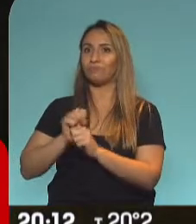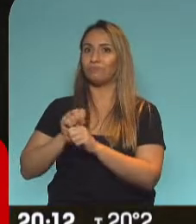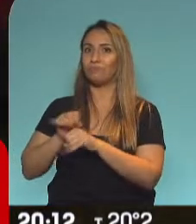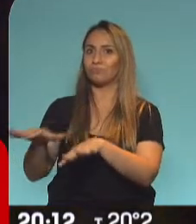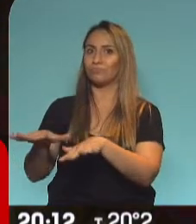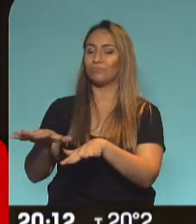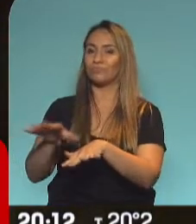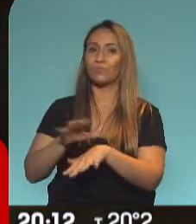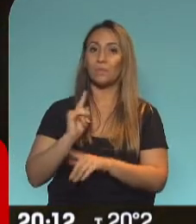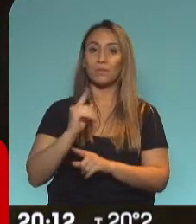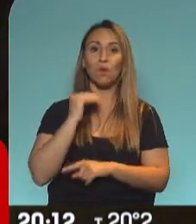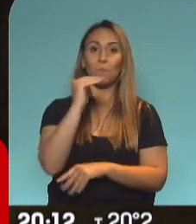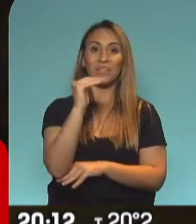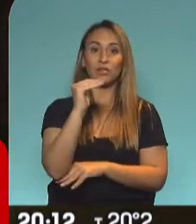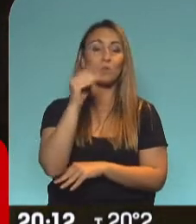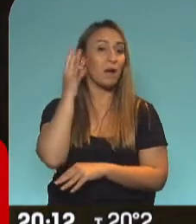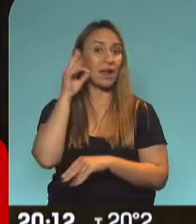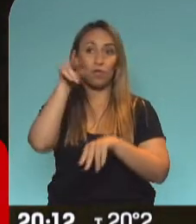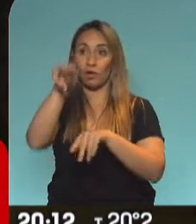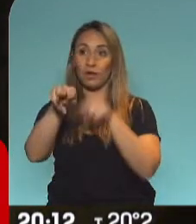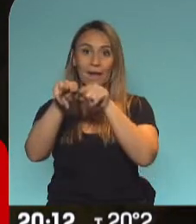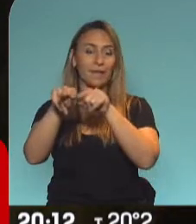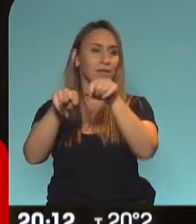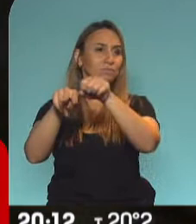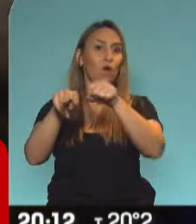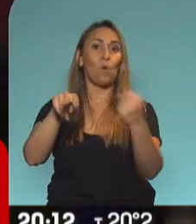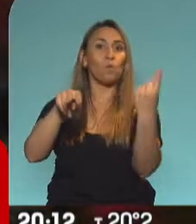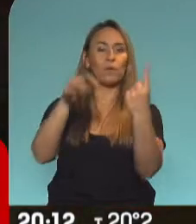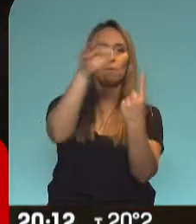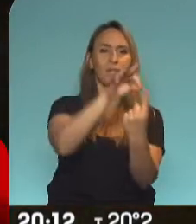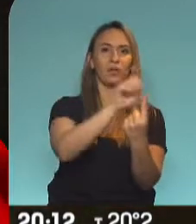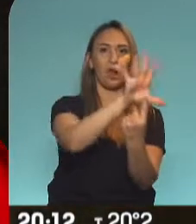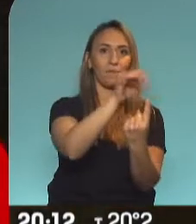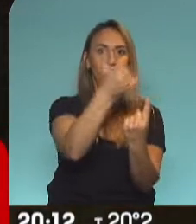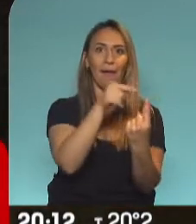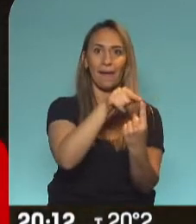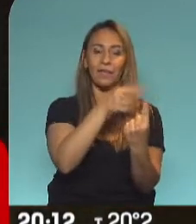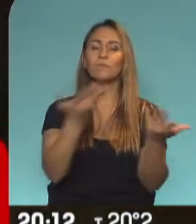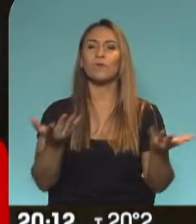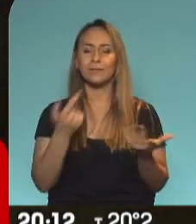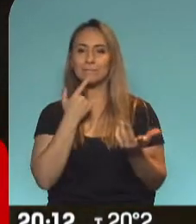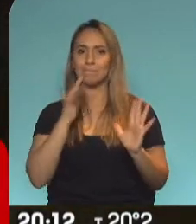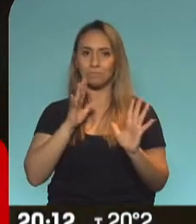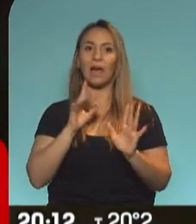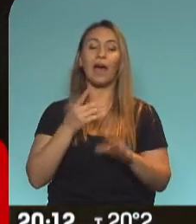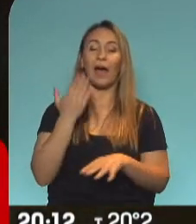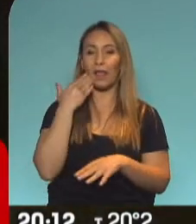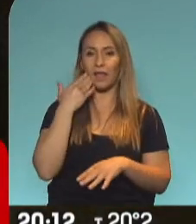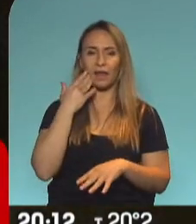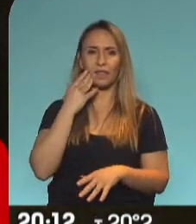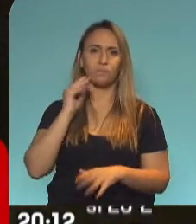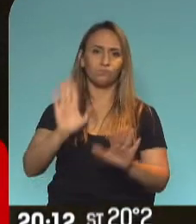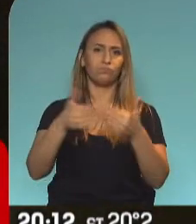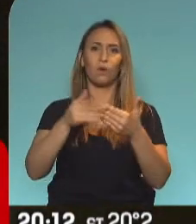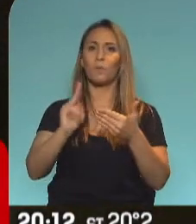Diego hubo un caso de coronavirus. Por eso, a lo largo de la tarde, se restringieron las visitas y